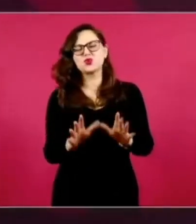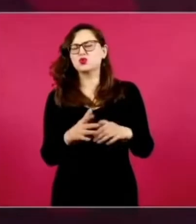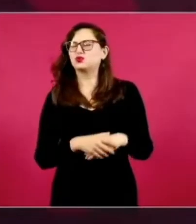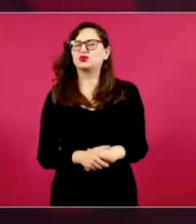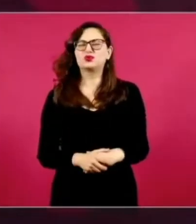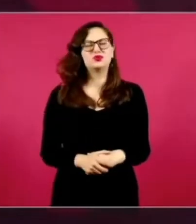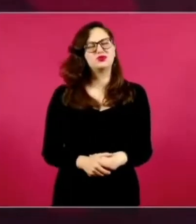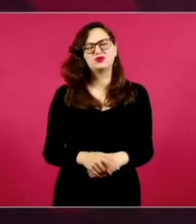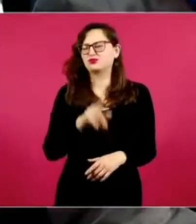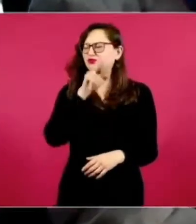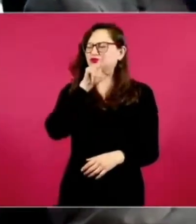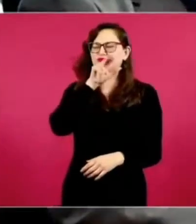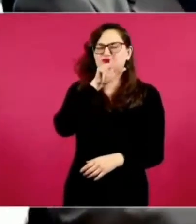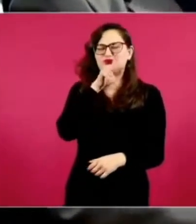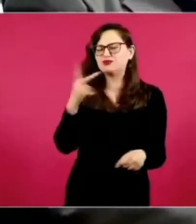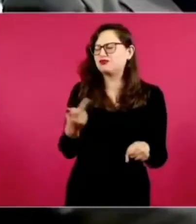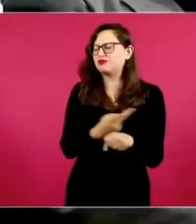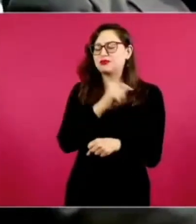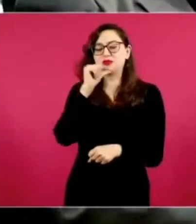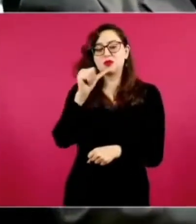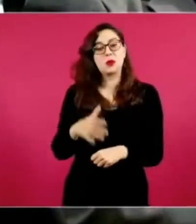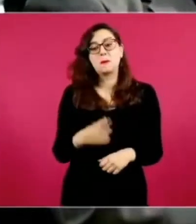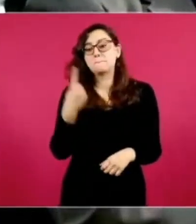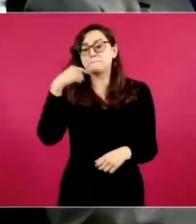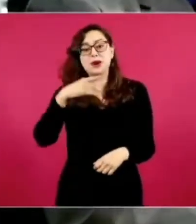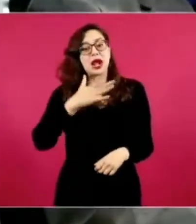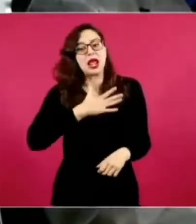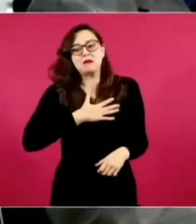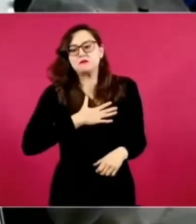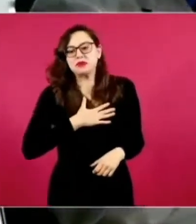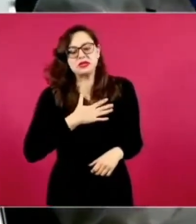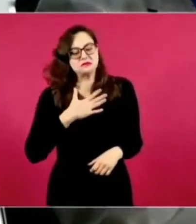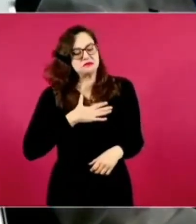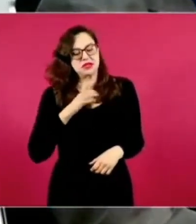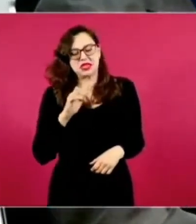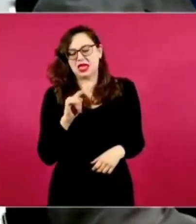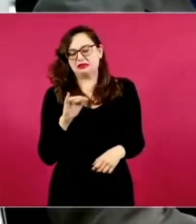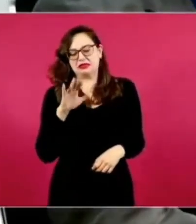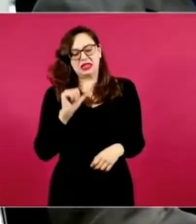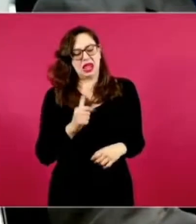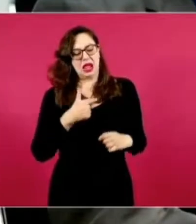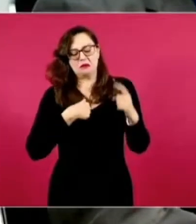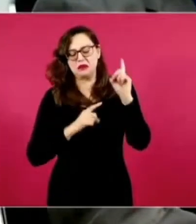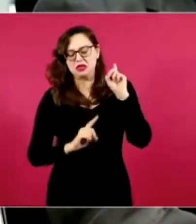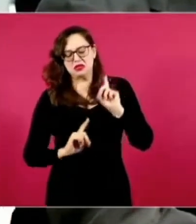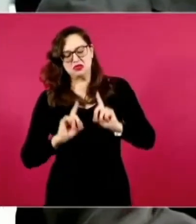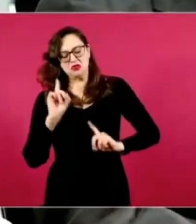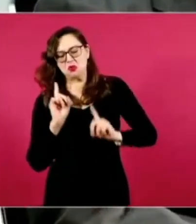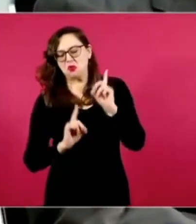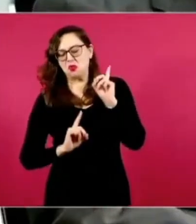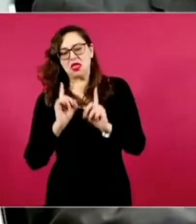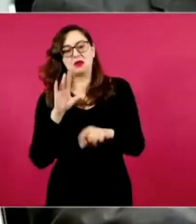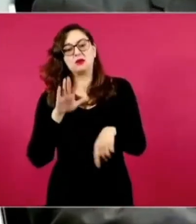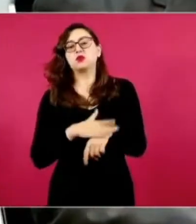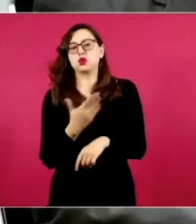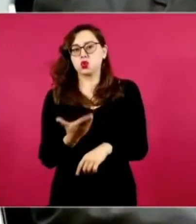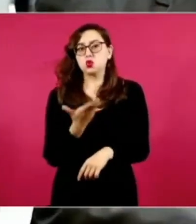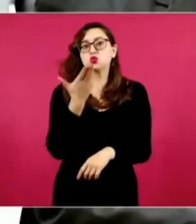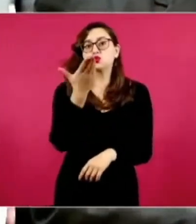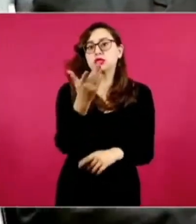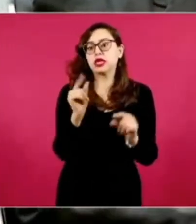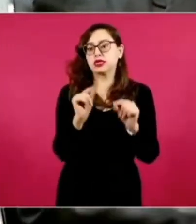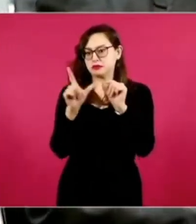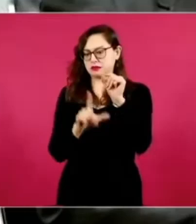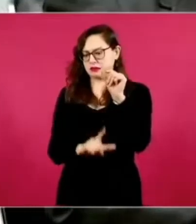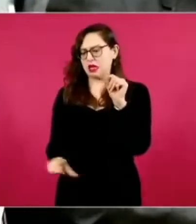Es un dilema ético, presidente. No. En la democracia. Usted ha hecho una aportación muy importante para el país,